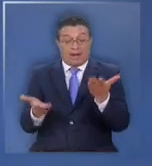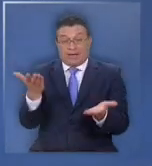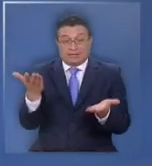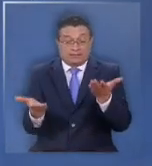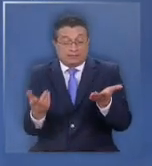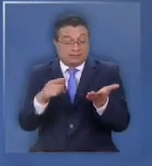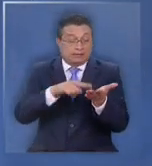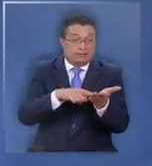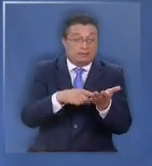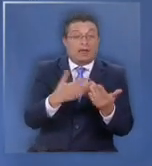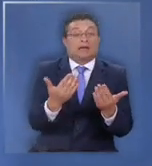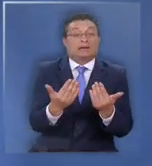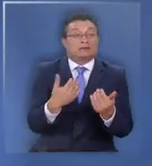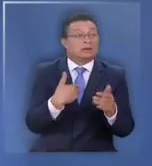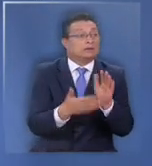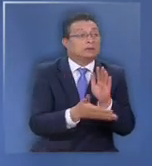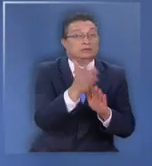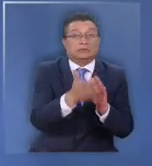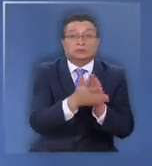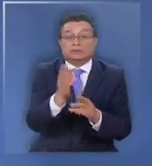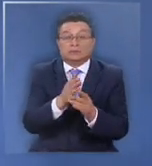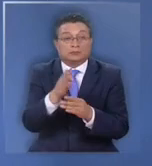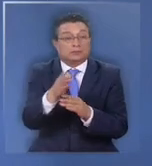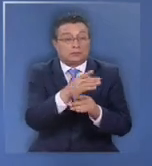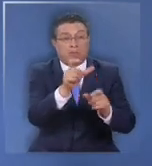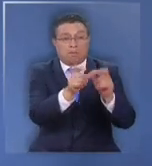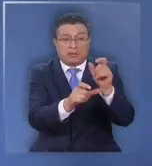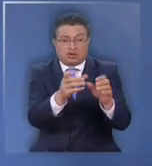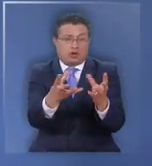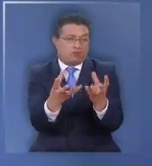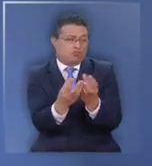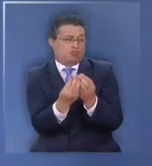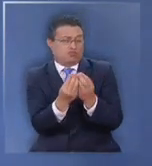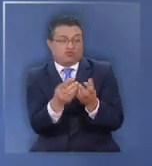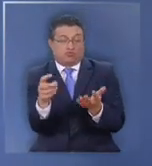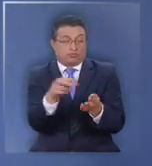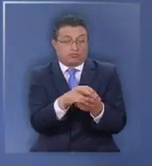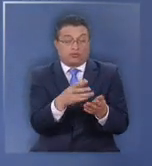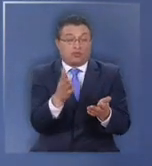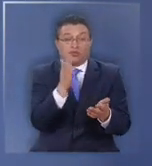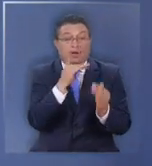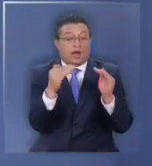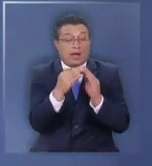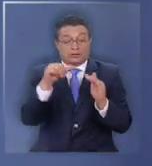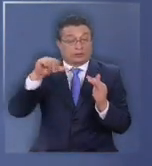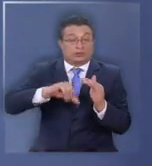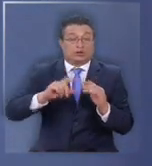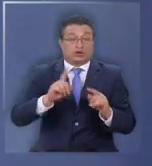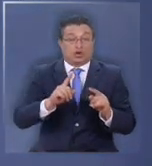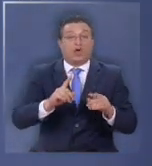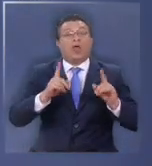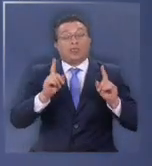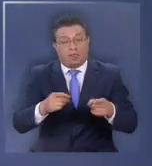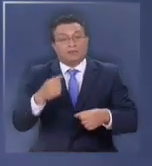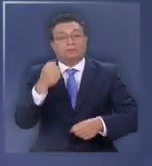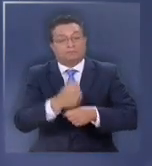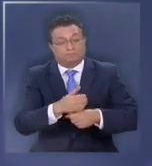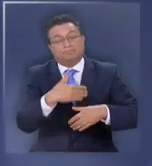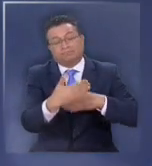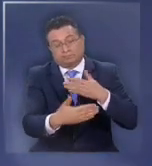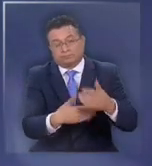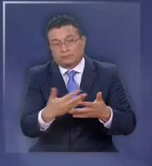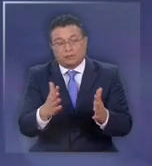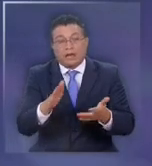en las necesidades de desplazamiento de movilidad de muchas personas que no tienen la oportunidad de quedarse en su casa y que son forman parte del proceso